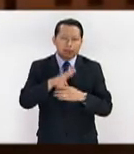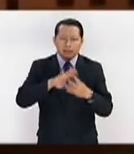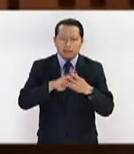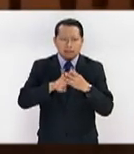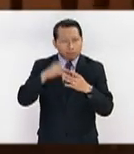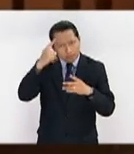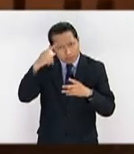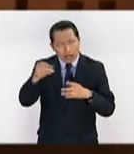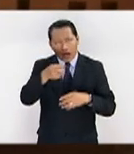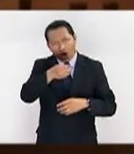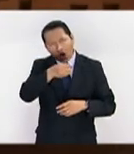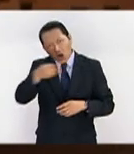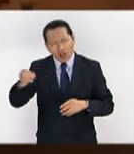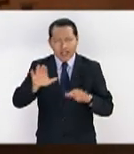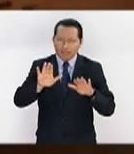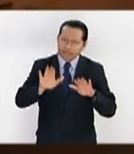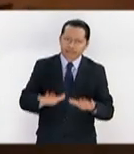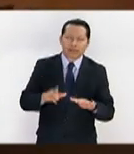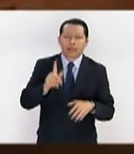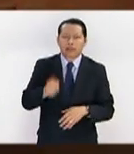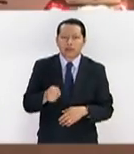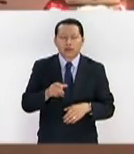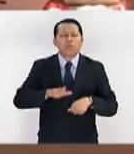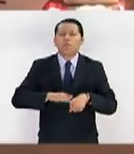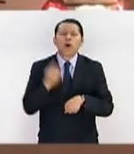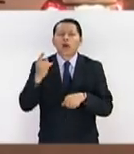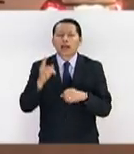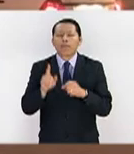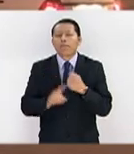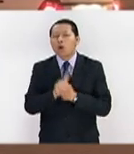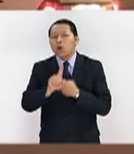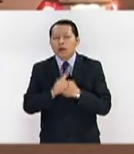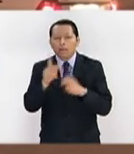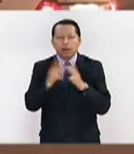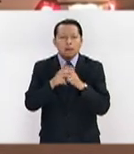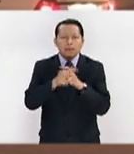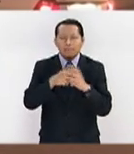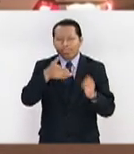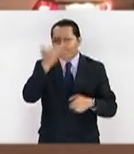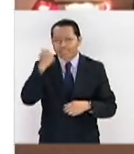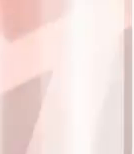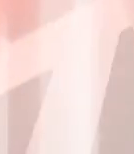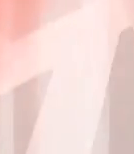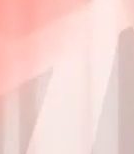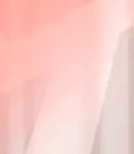para restablecer el orden. Se desconoce el motivo que propició esta riña.